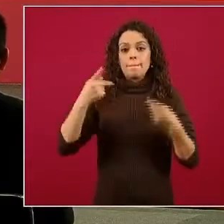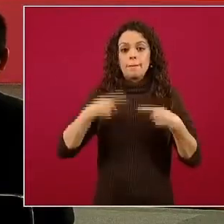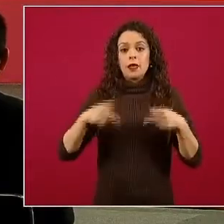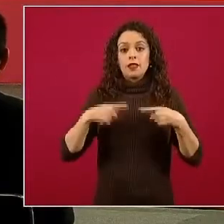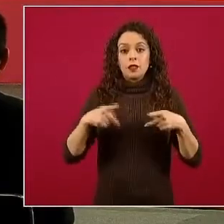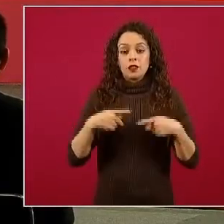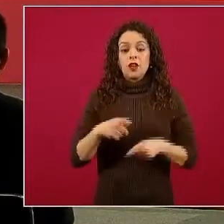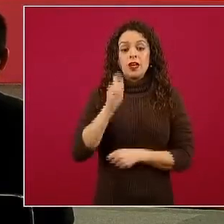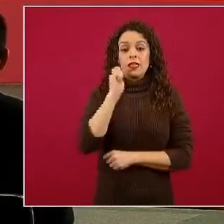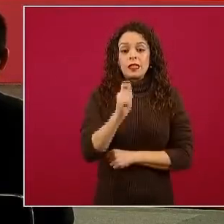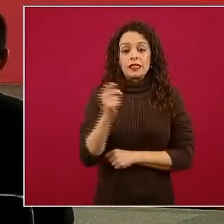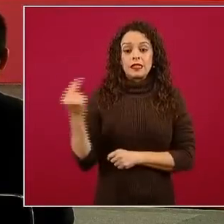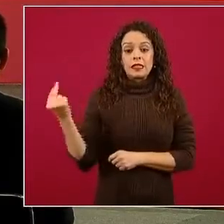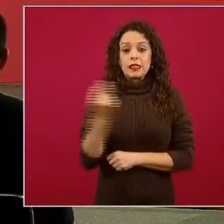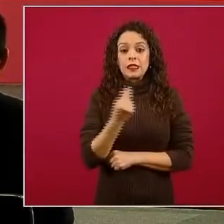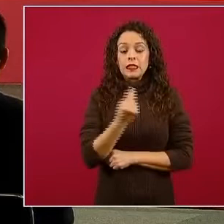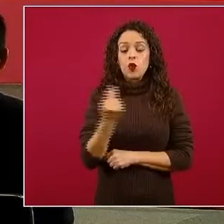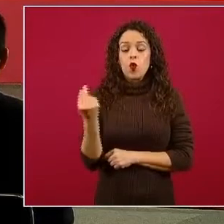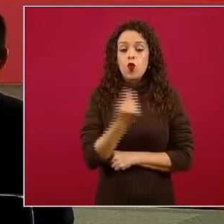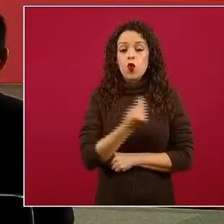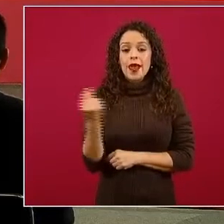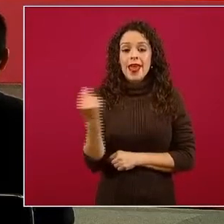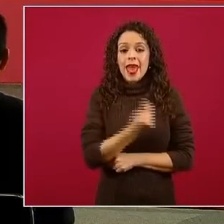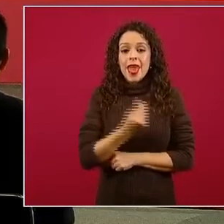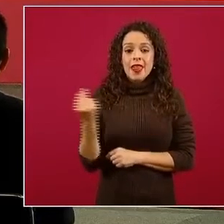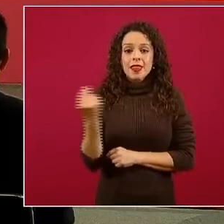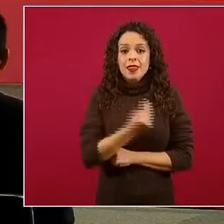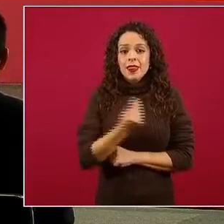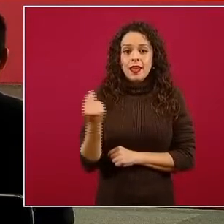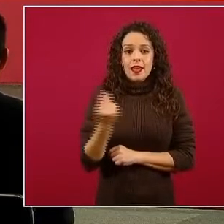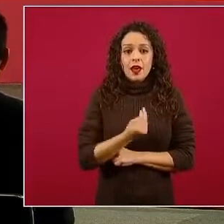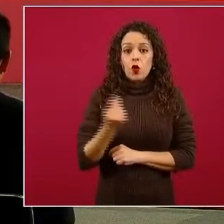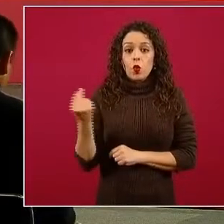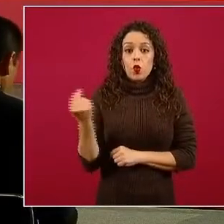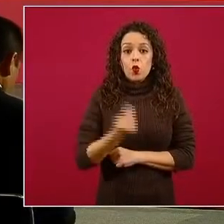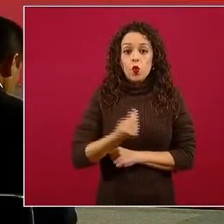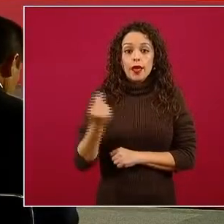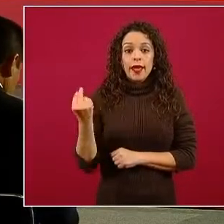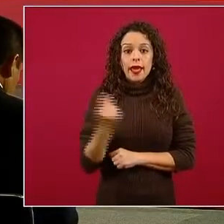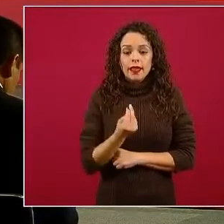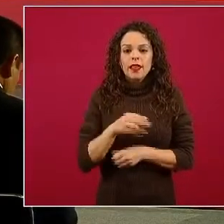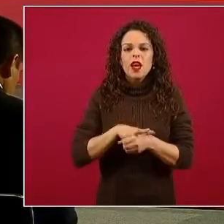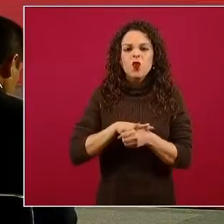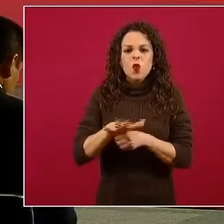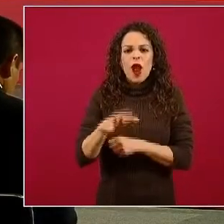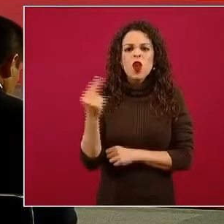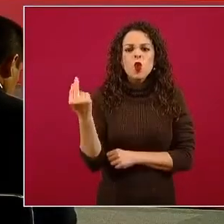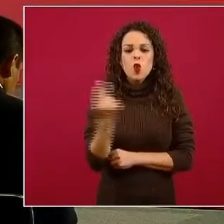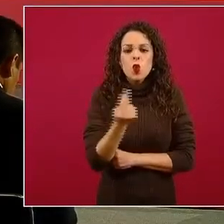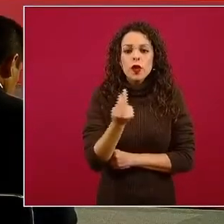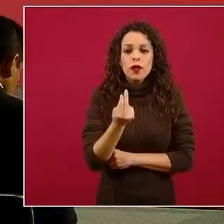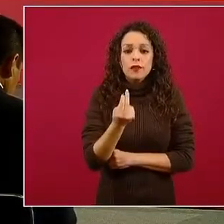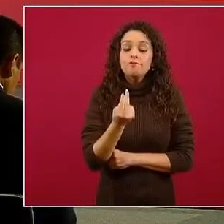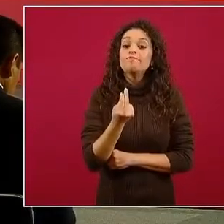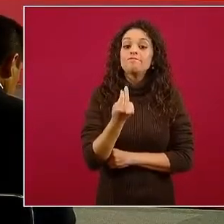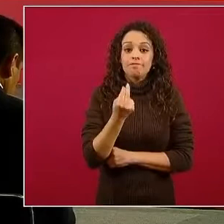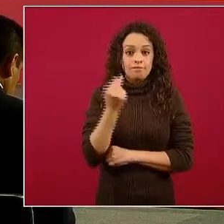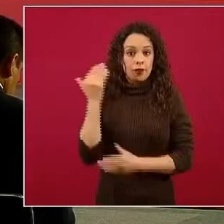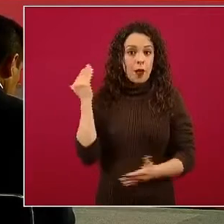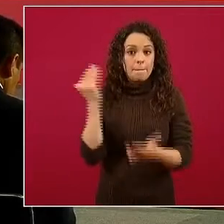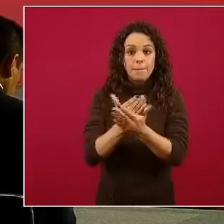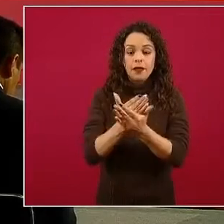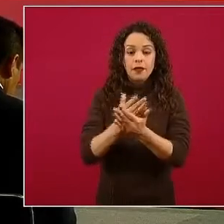es extremadamente urgente. Urgente. ¿Qué es lo que urge? Que detengamos los